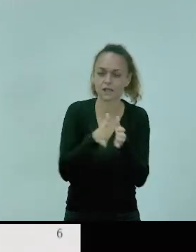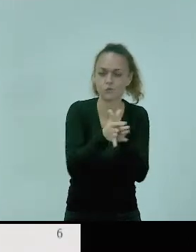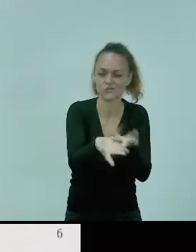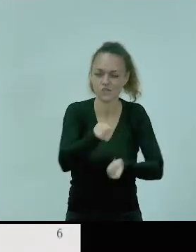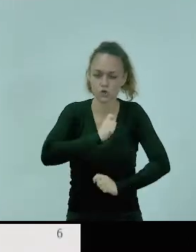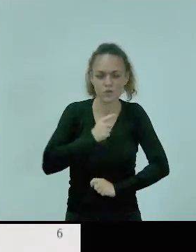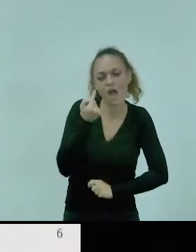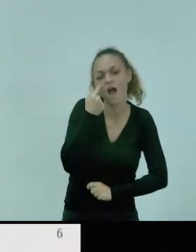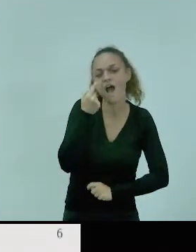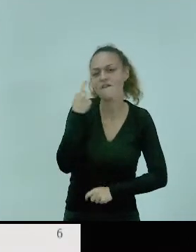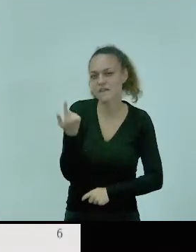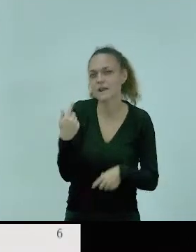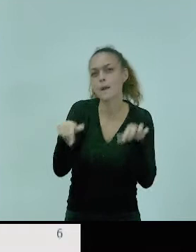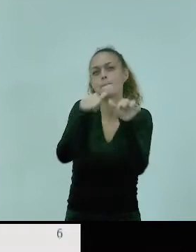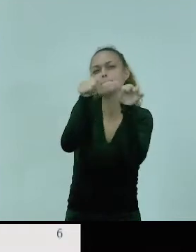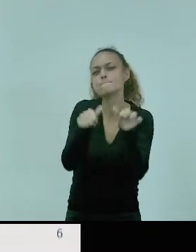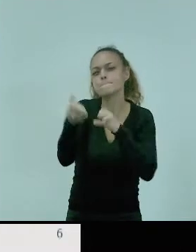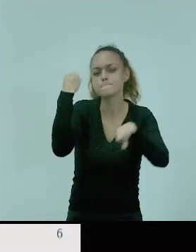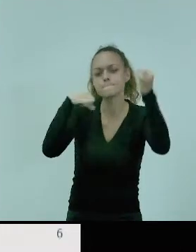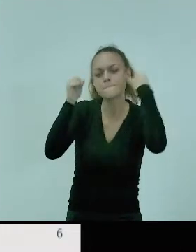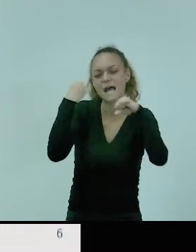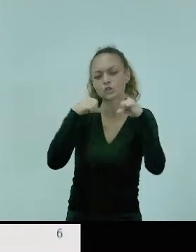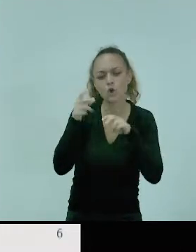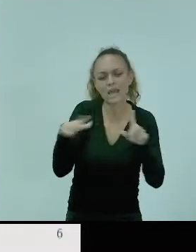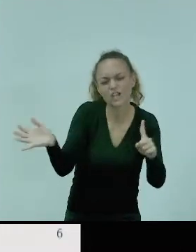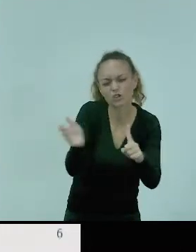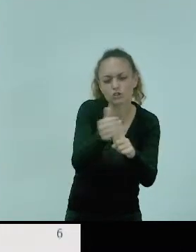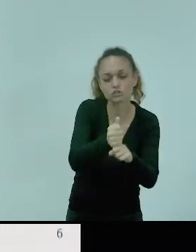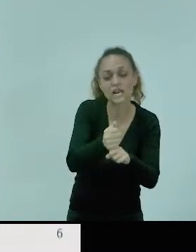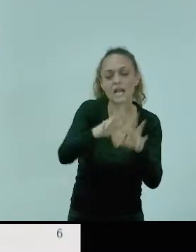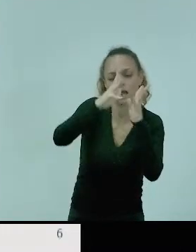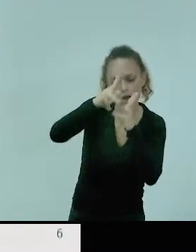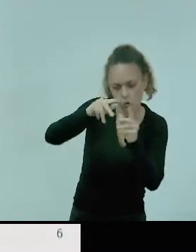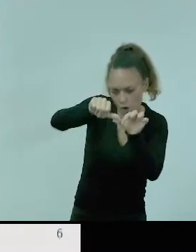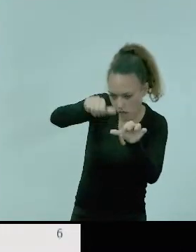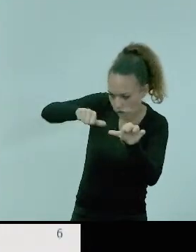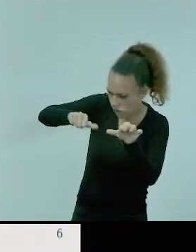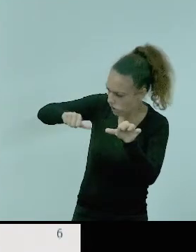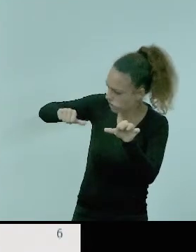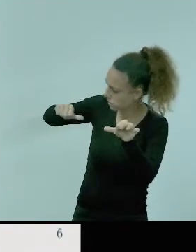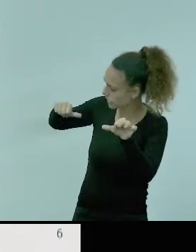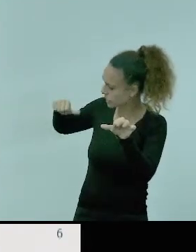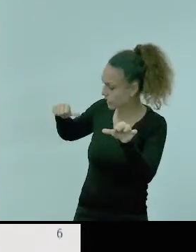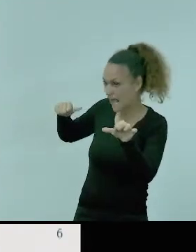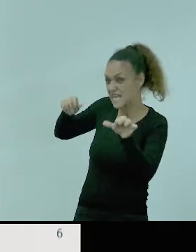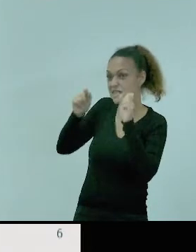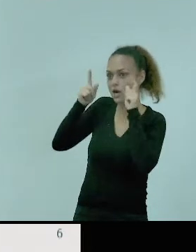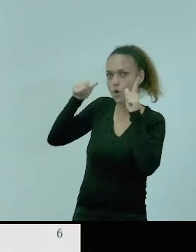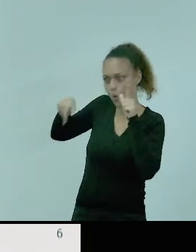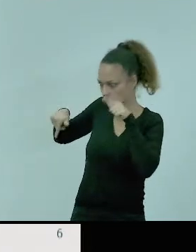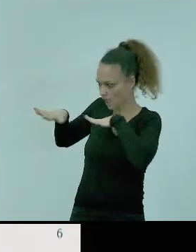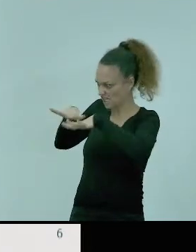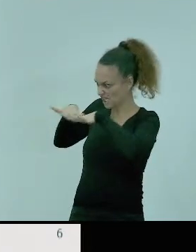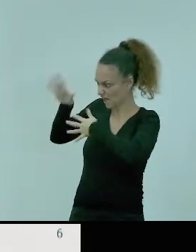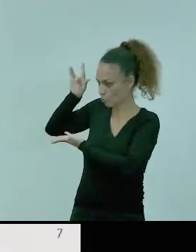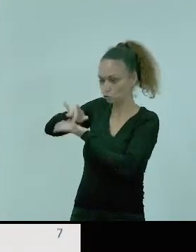esos patrones y aplicarlos hacia atrás para sacar terremotos que no aparecían en los catálogos o terremotos que no